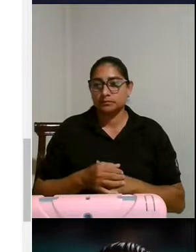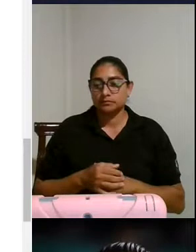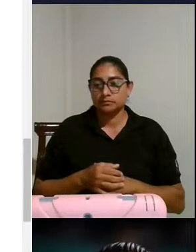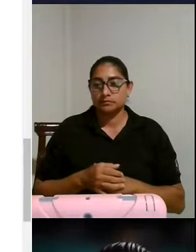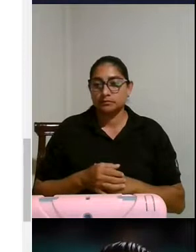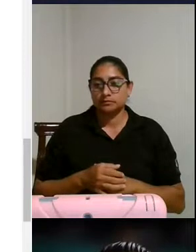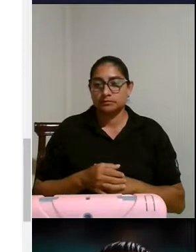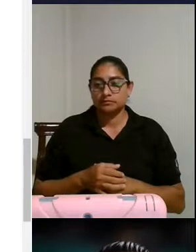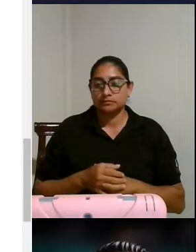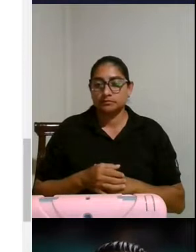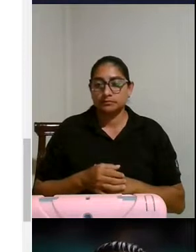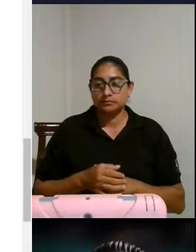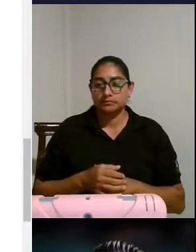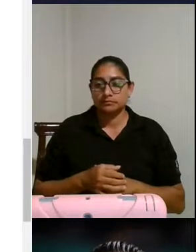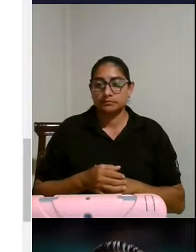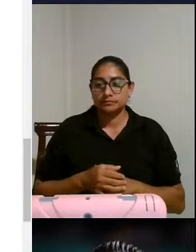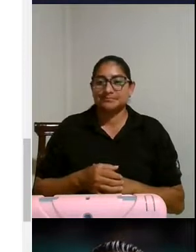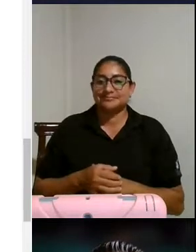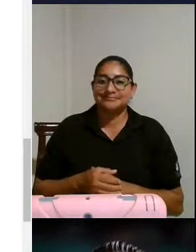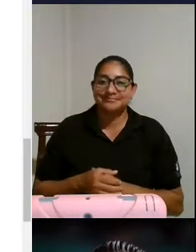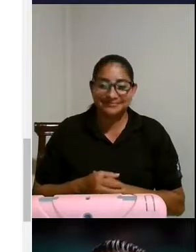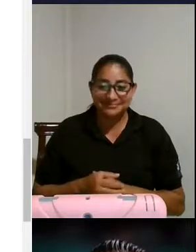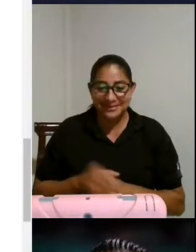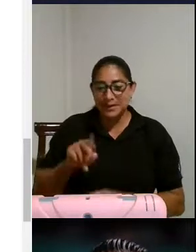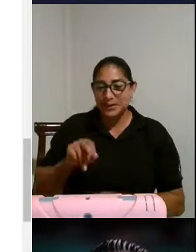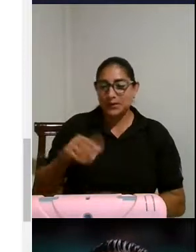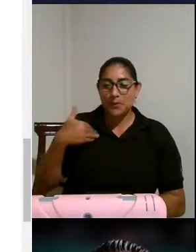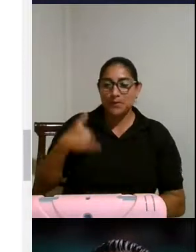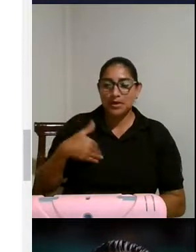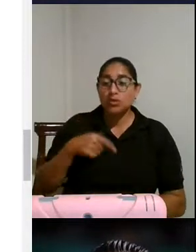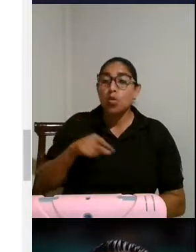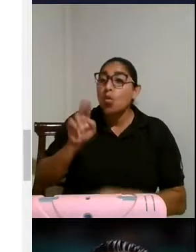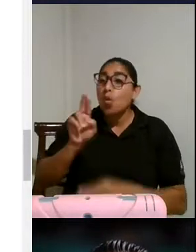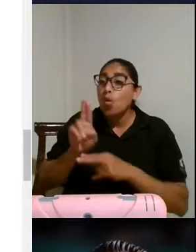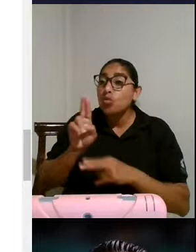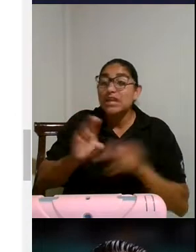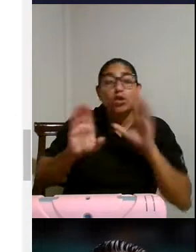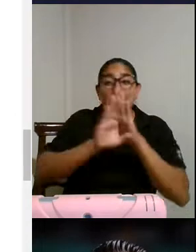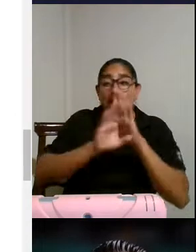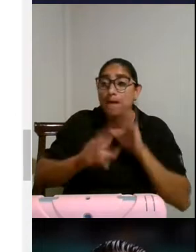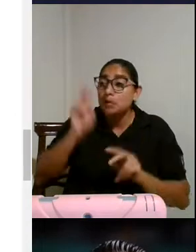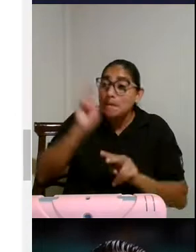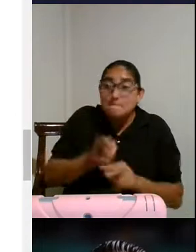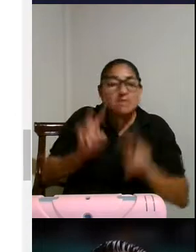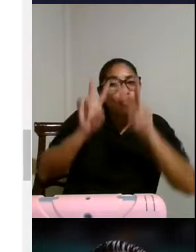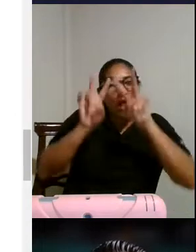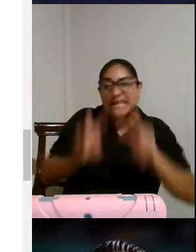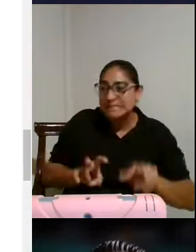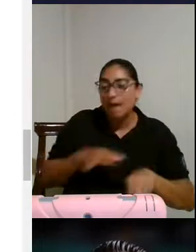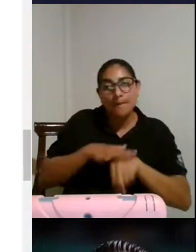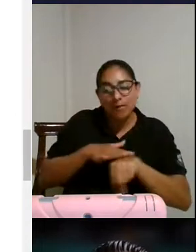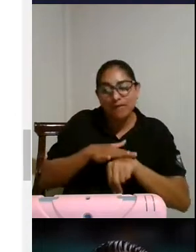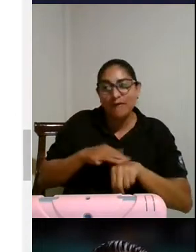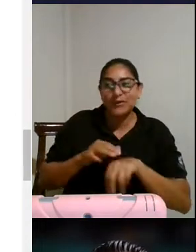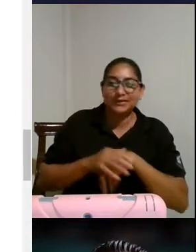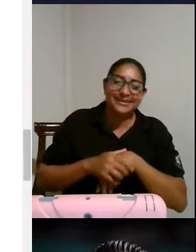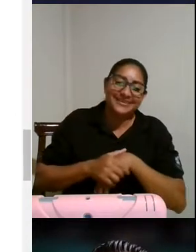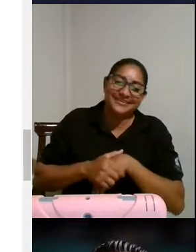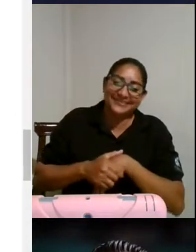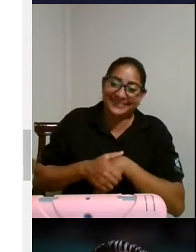calcule y los va a evaluar. Ujú. Sí, de hecho, bueno, aquí hay bastantes en los